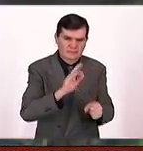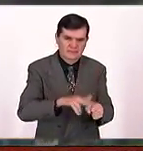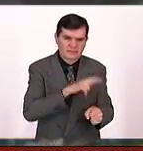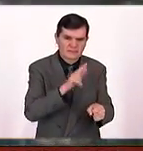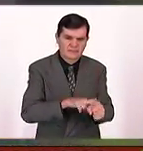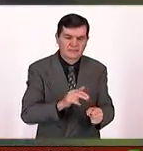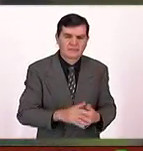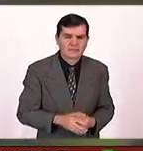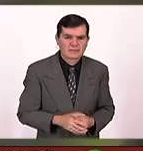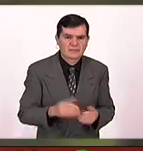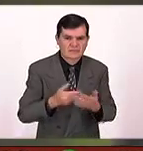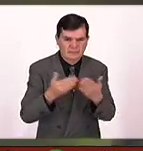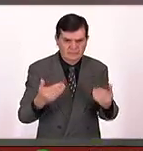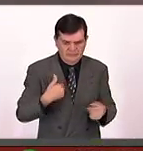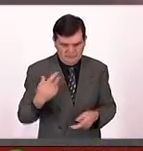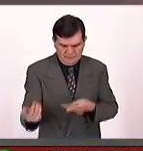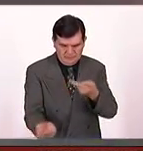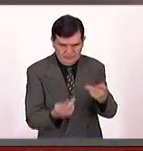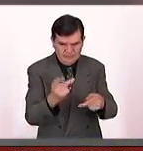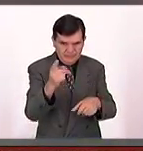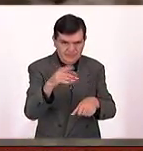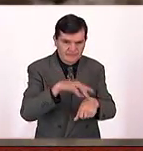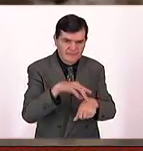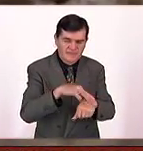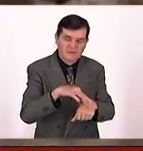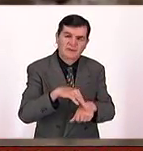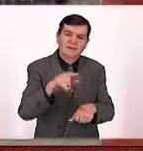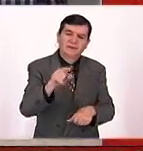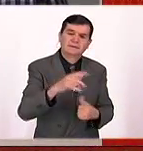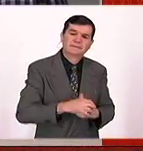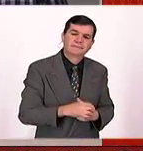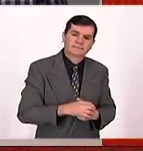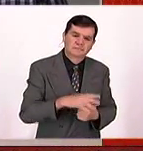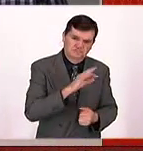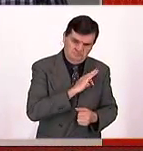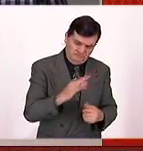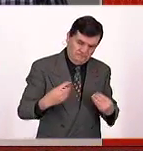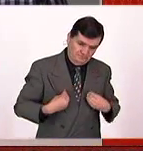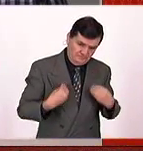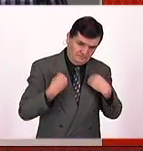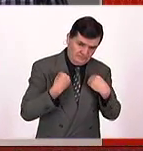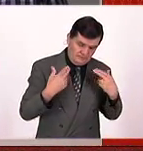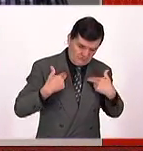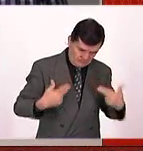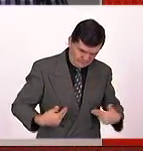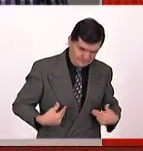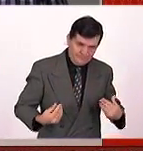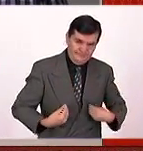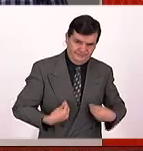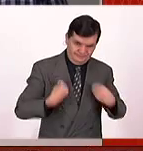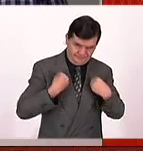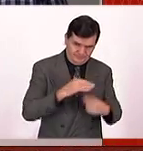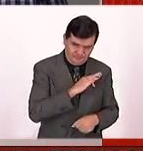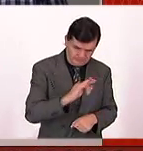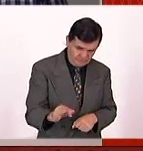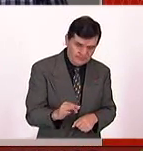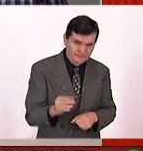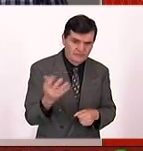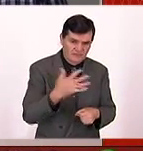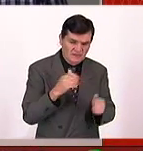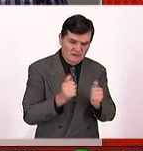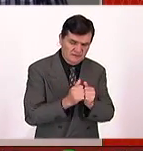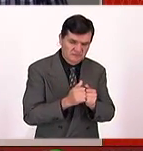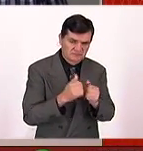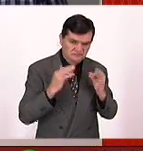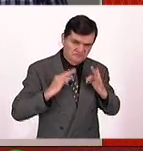¿no? Ahora, yo le pregunto, doctor Ávila, ¿se puede vivir, el ser humano puede vivir con